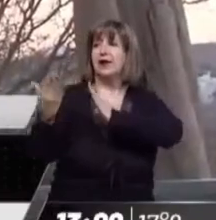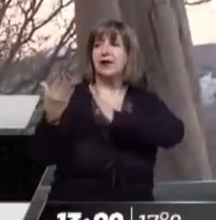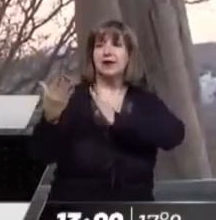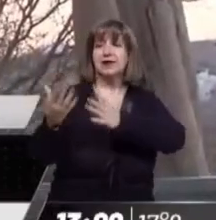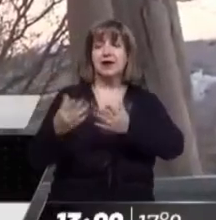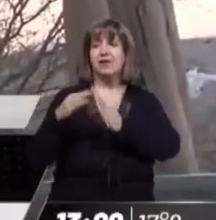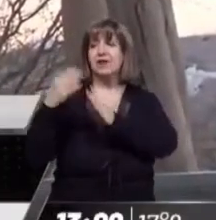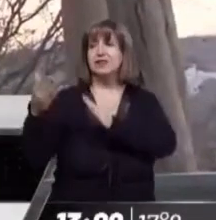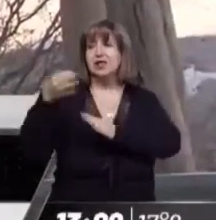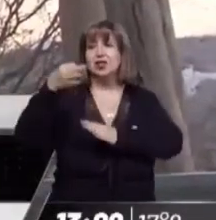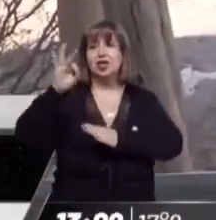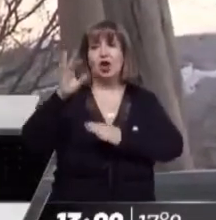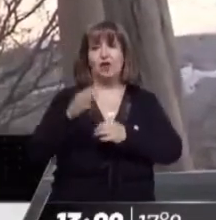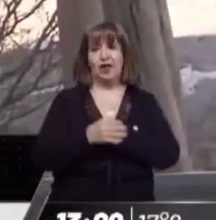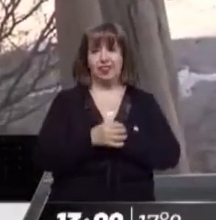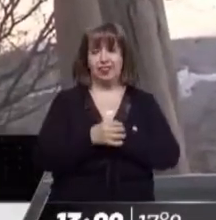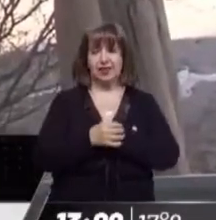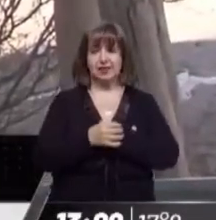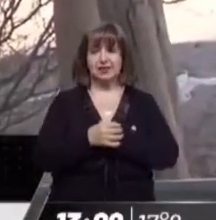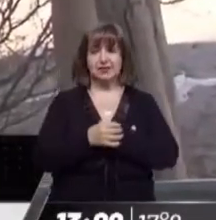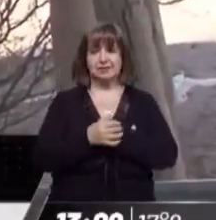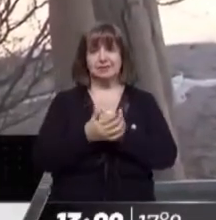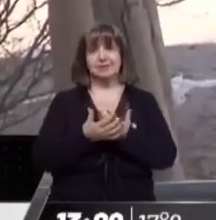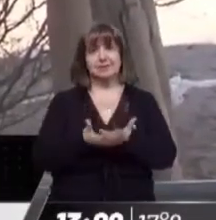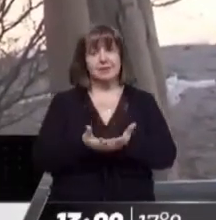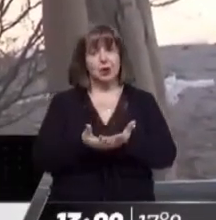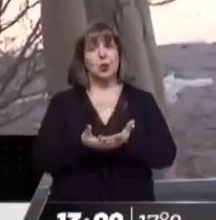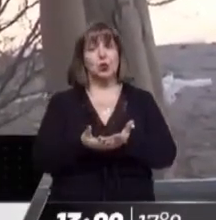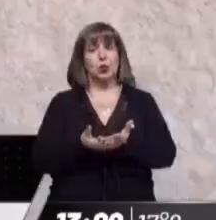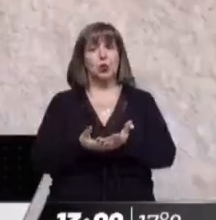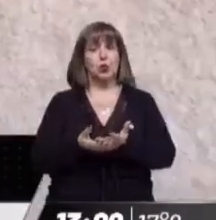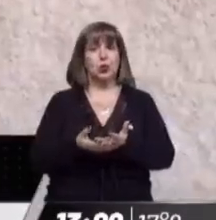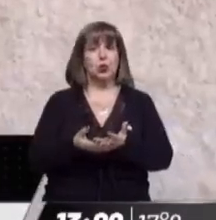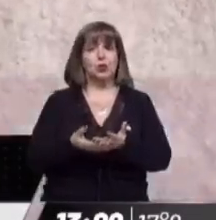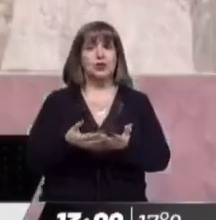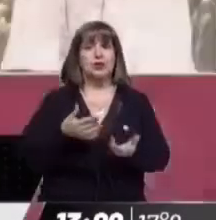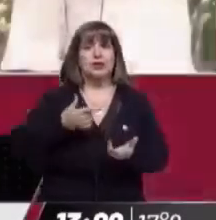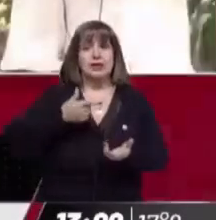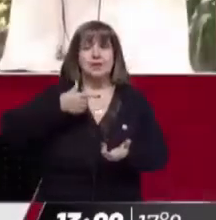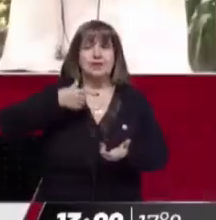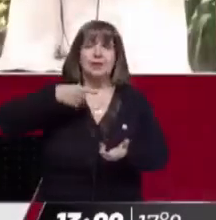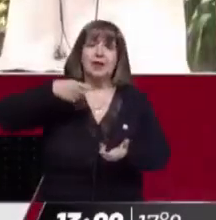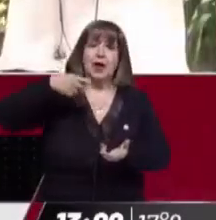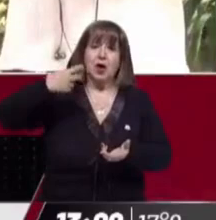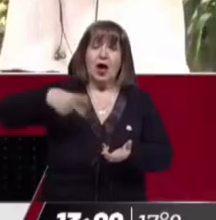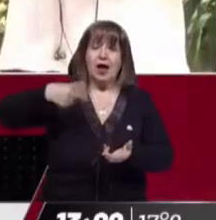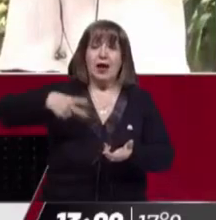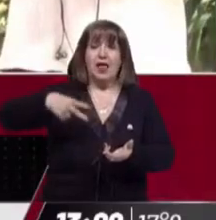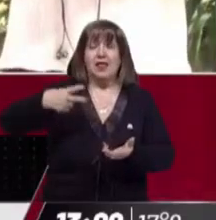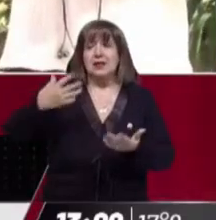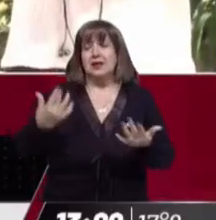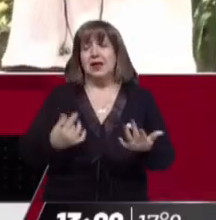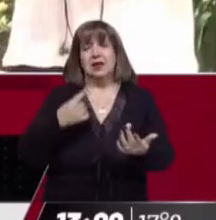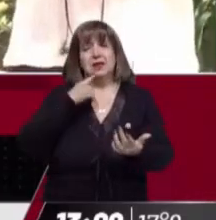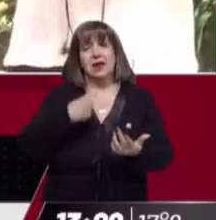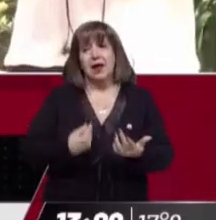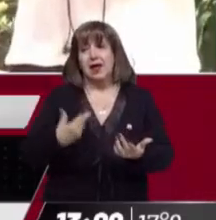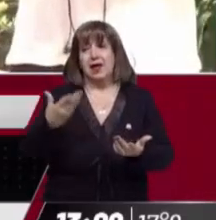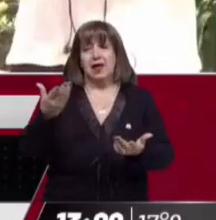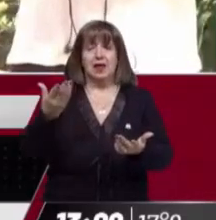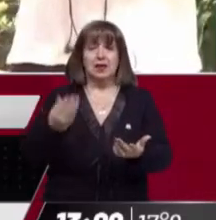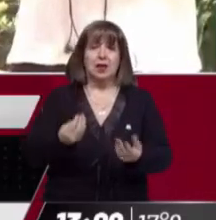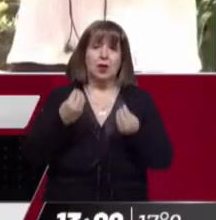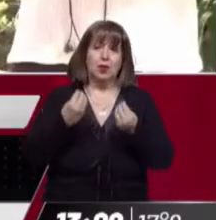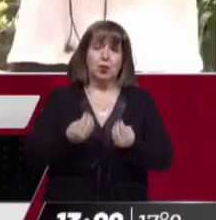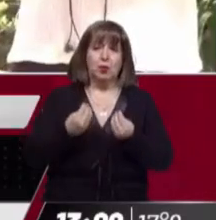vecino Marisol Cuánta desazón en esta responsable social también no porque que bueno tiene una tarea que llevar adelante pero